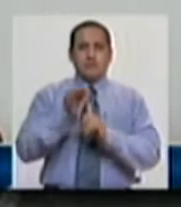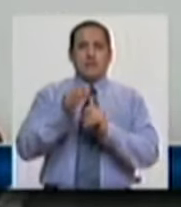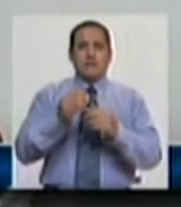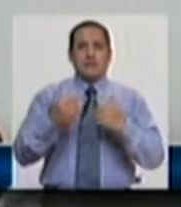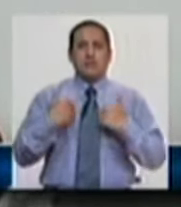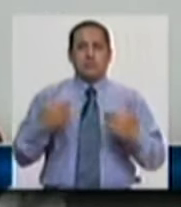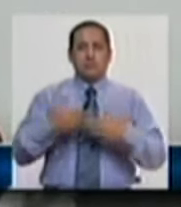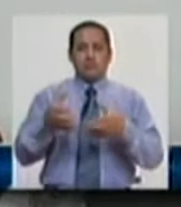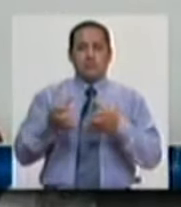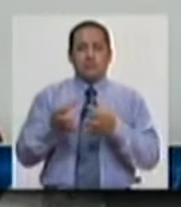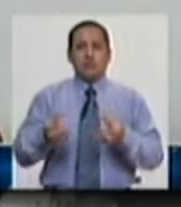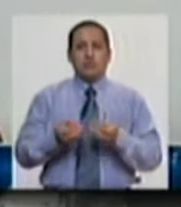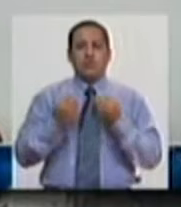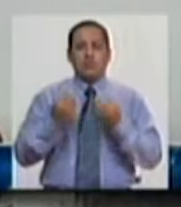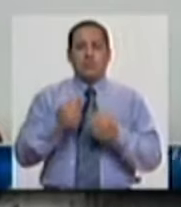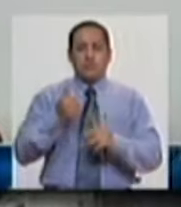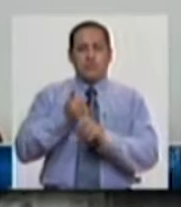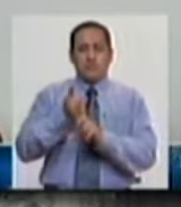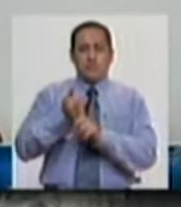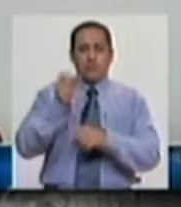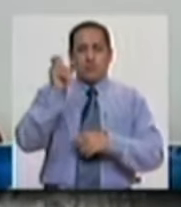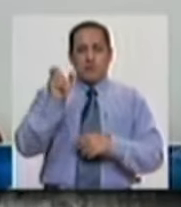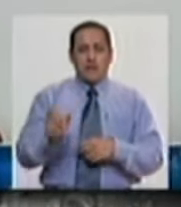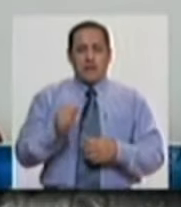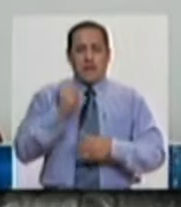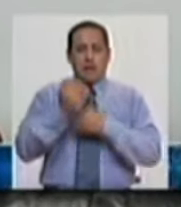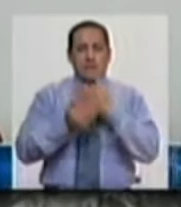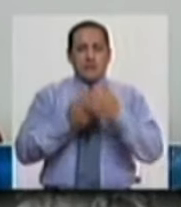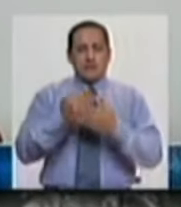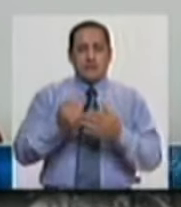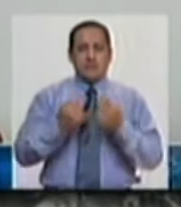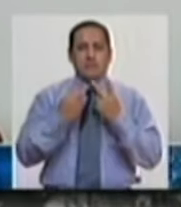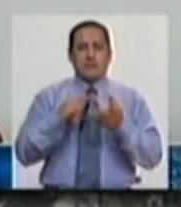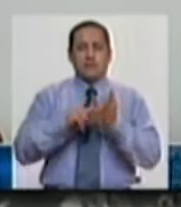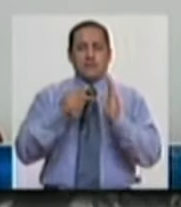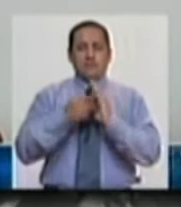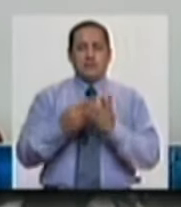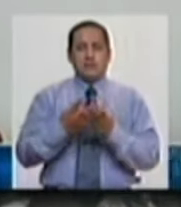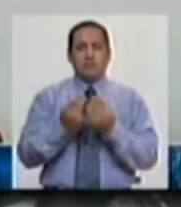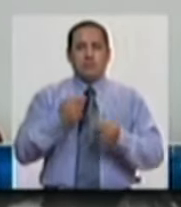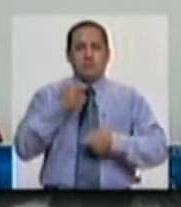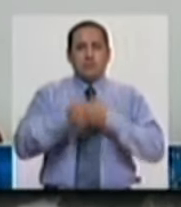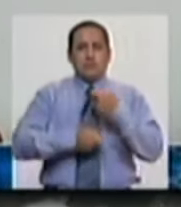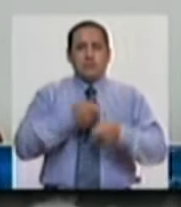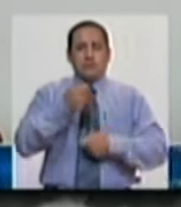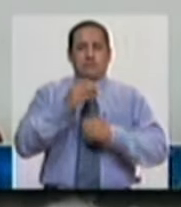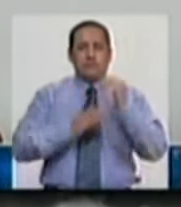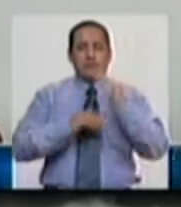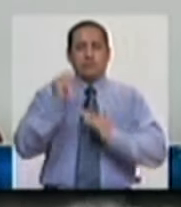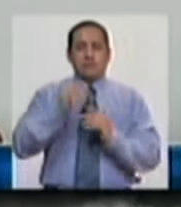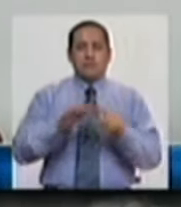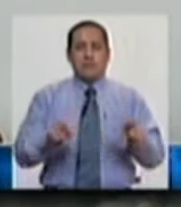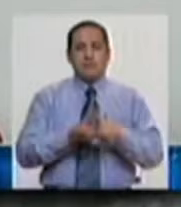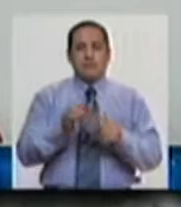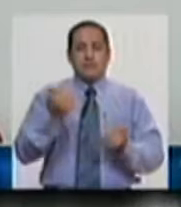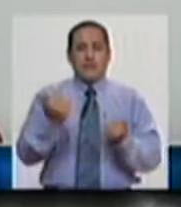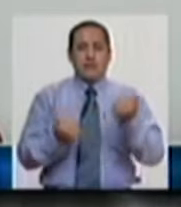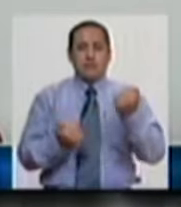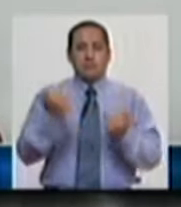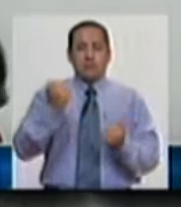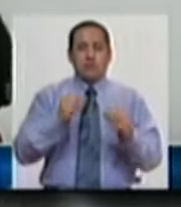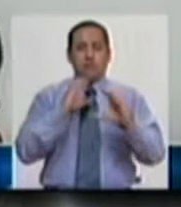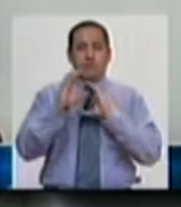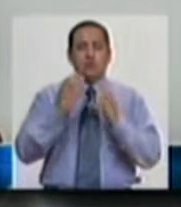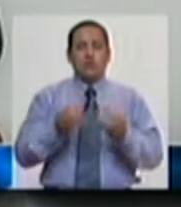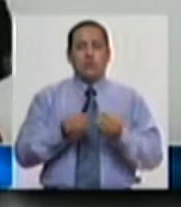que tiene su sector y cómo él ha venido apreciando el avance en lo que es materia de inversión en infraestructura en transportes y comunicaciones.